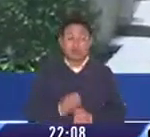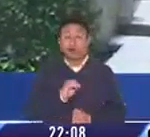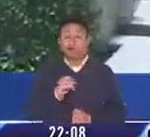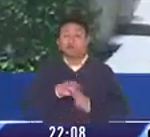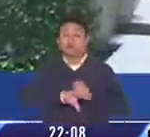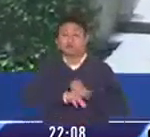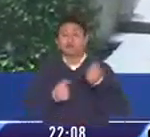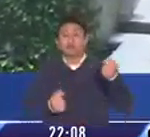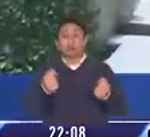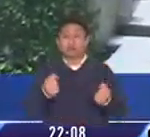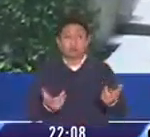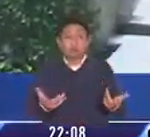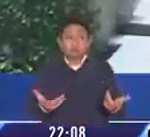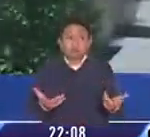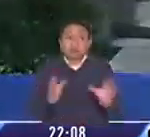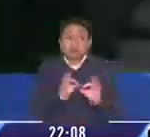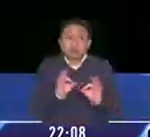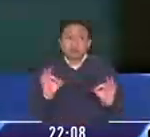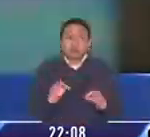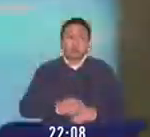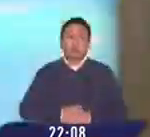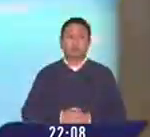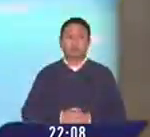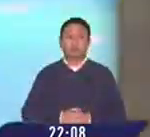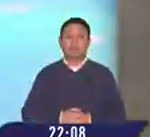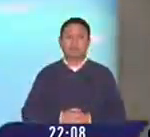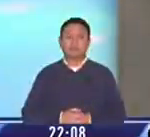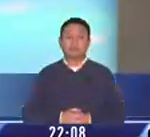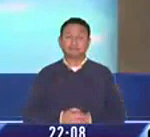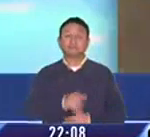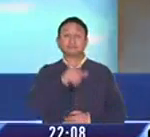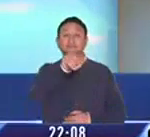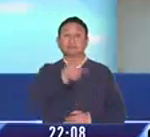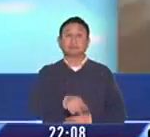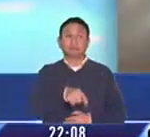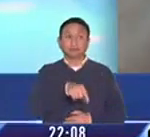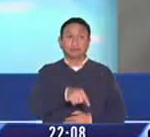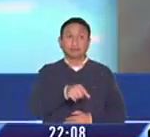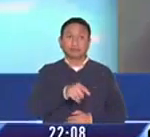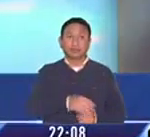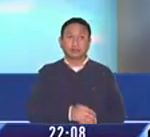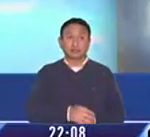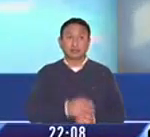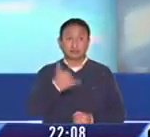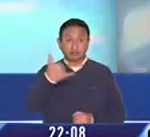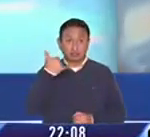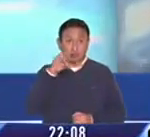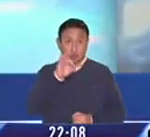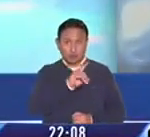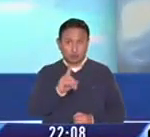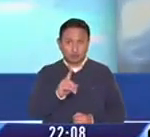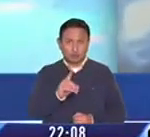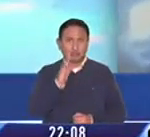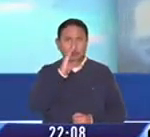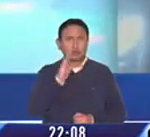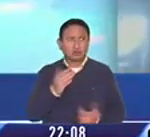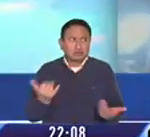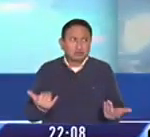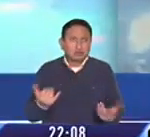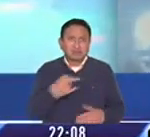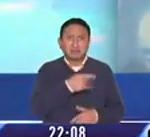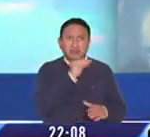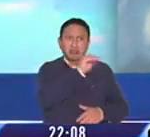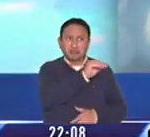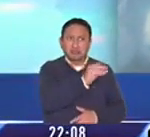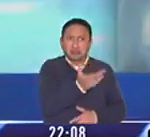robo del vehículo, no existe absolutamente nada. Incluso el afectado o algún comedido nunca llamaron al EQ911 comentando lo